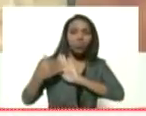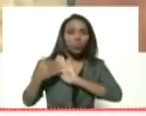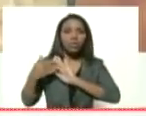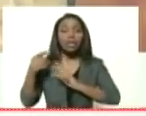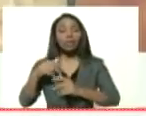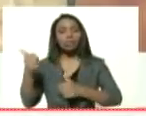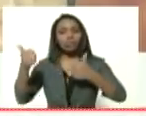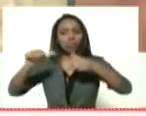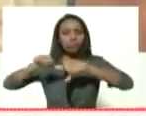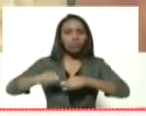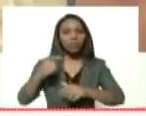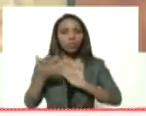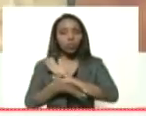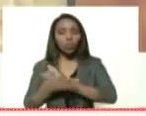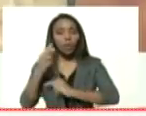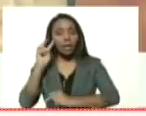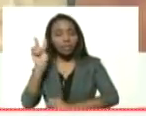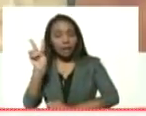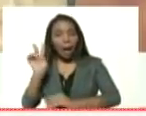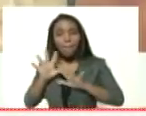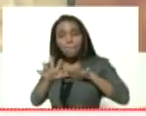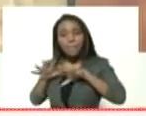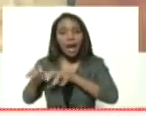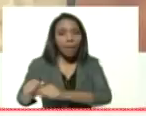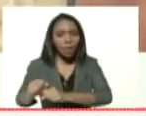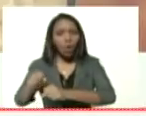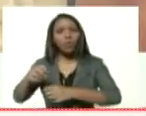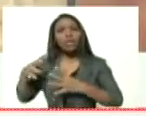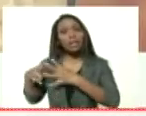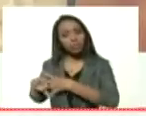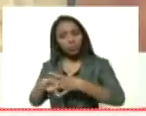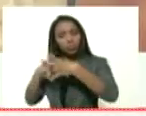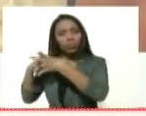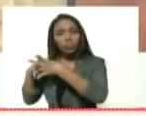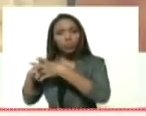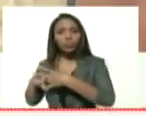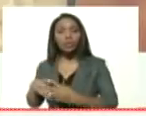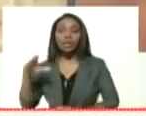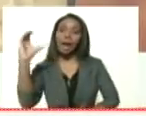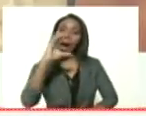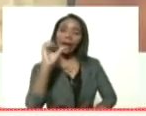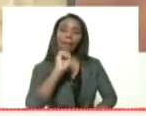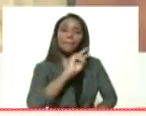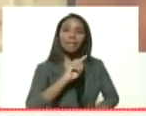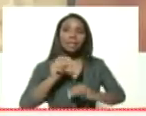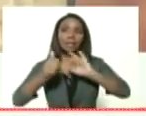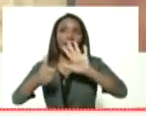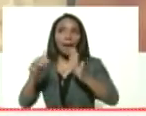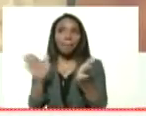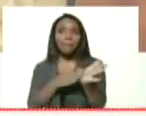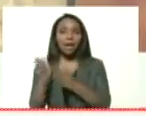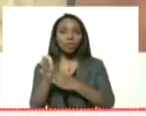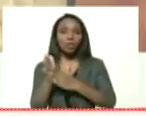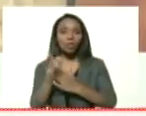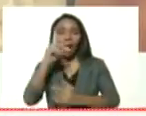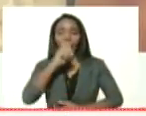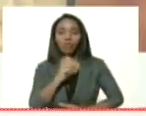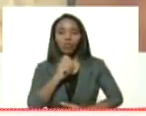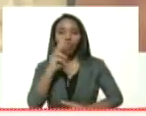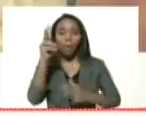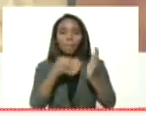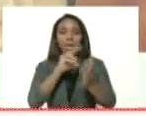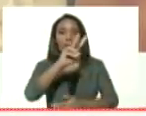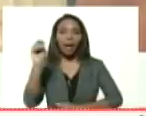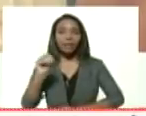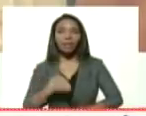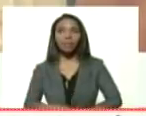decadente e infame imperialismo norteamericano. Caracas, 26 de marzo del